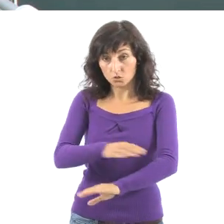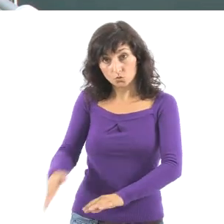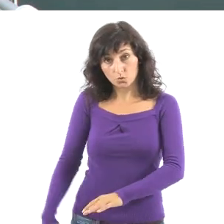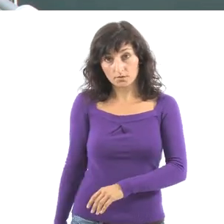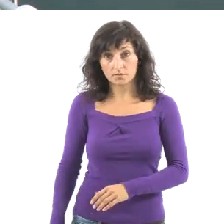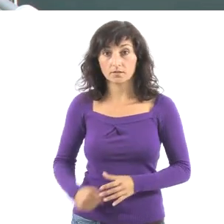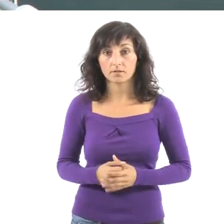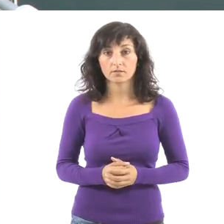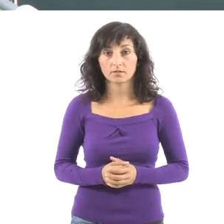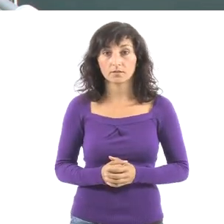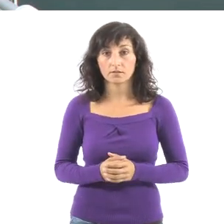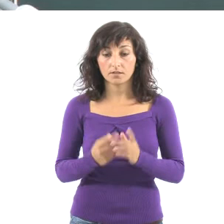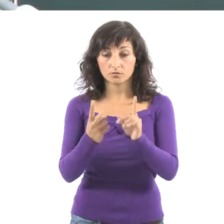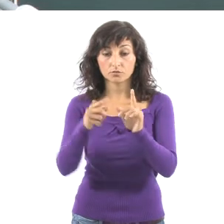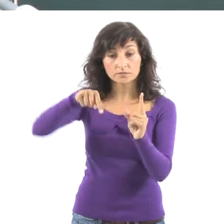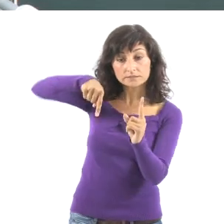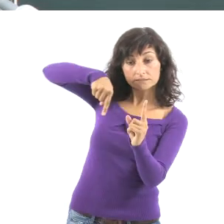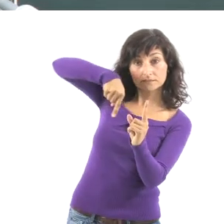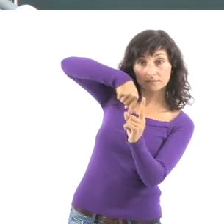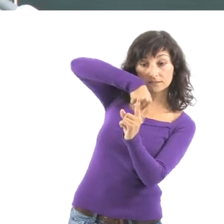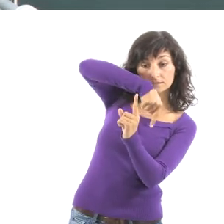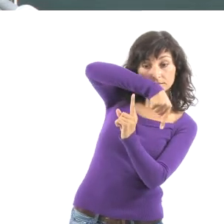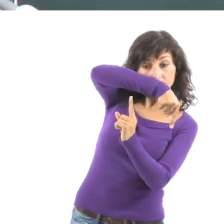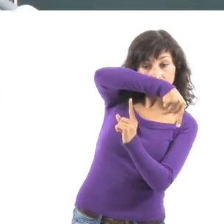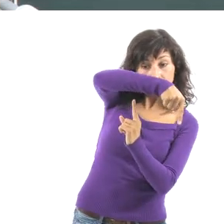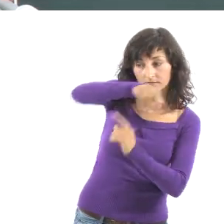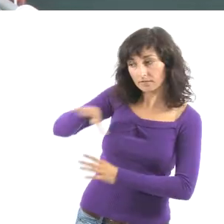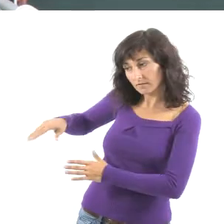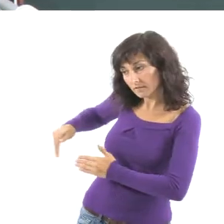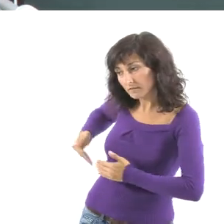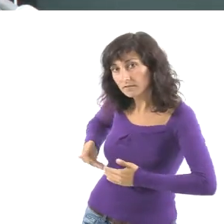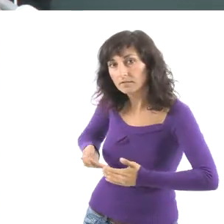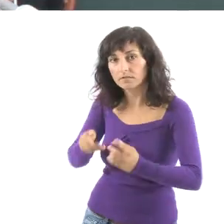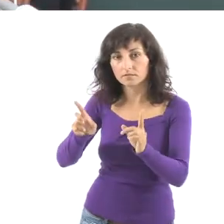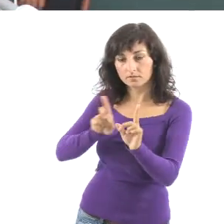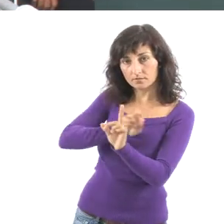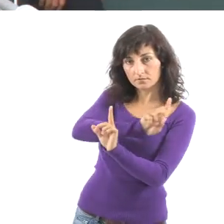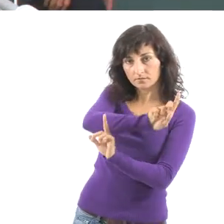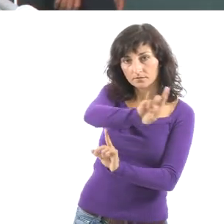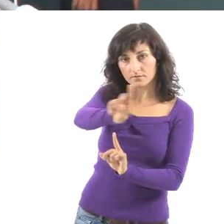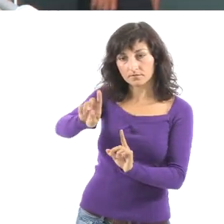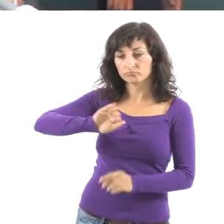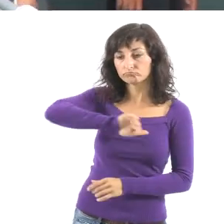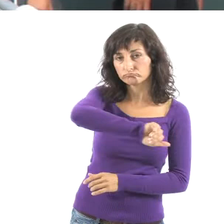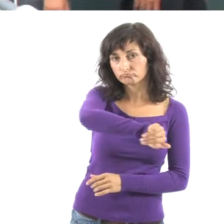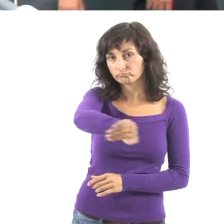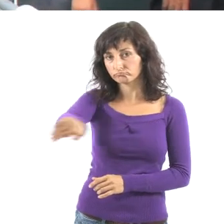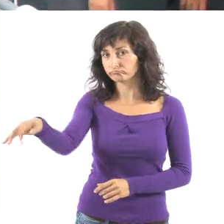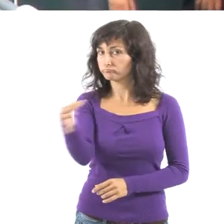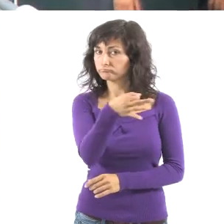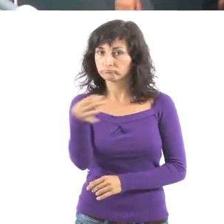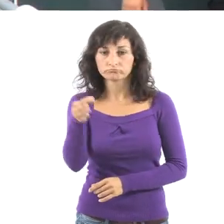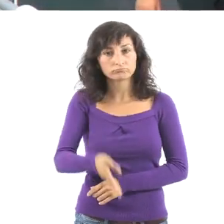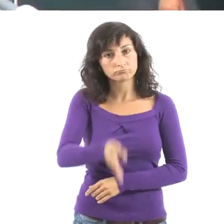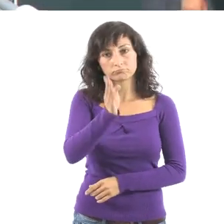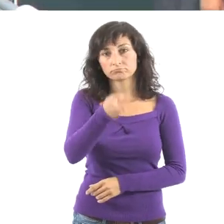y éste toma la línea de dirección nueva llevando consigo a la persona deficiente visual, retomando el nuevo